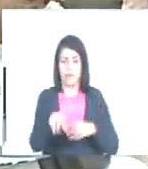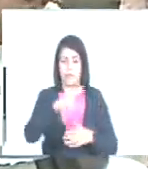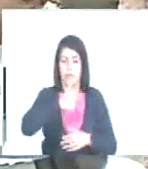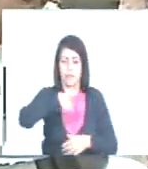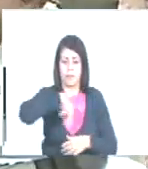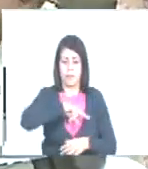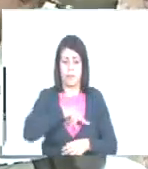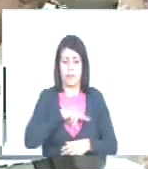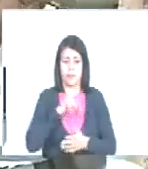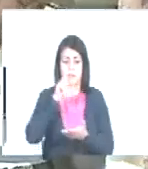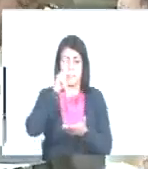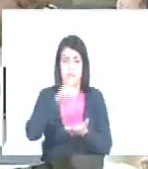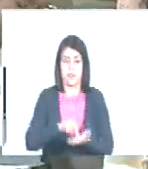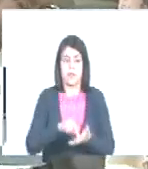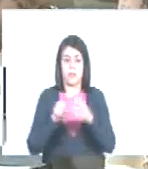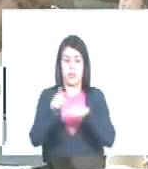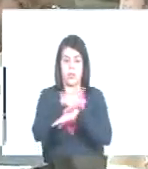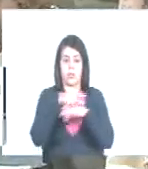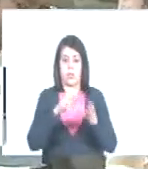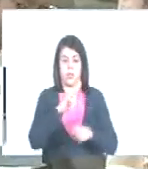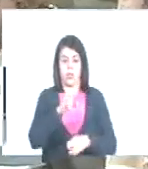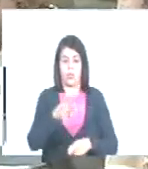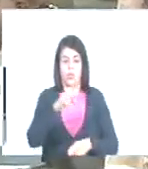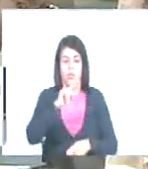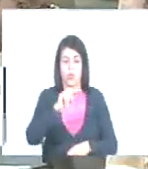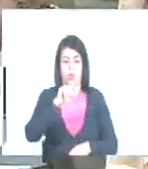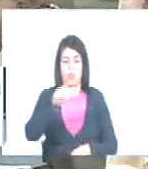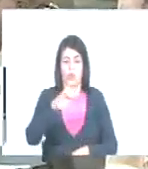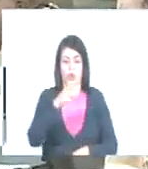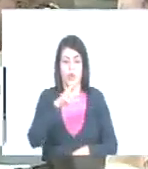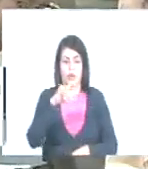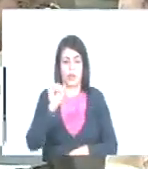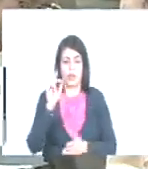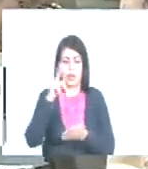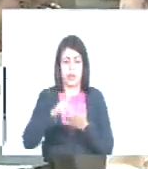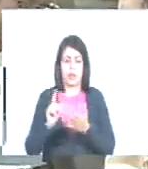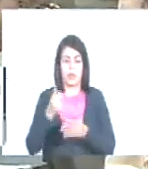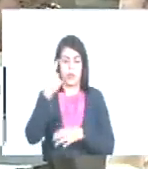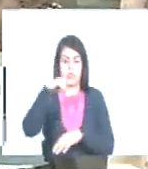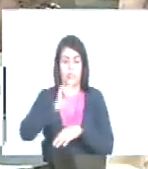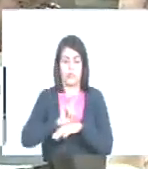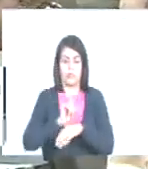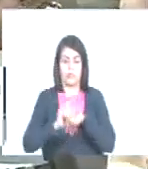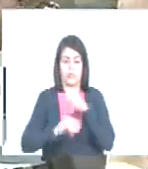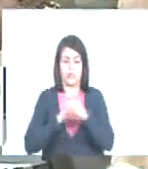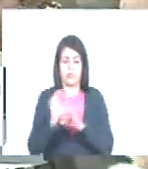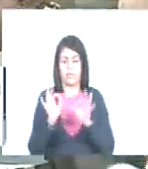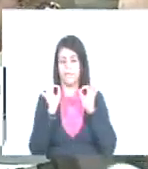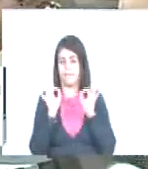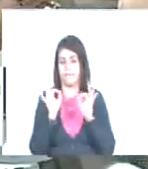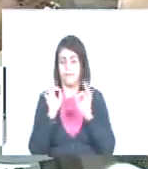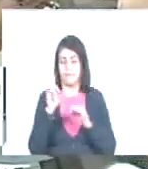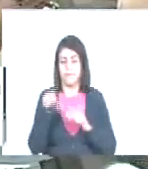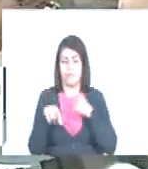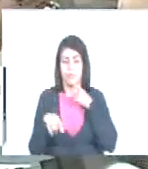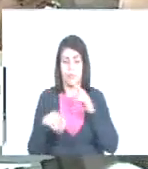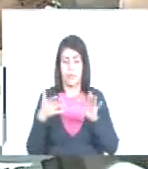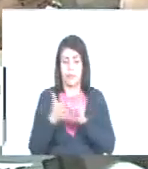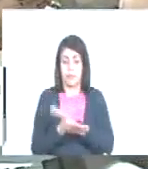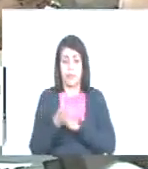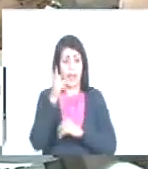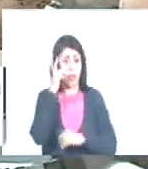nuestro en el gobierno de Hungría, de carácter plenipotenciario, extraordinario, y además sería,